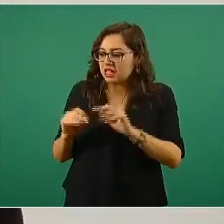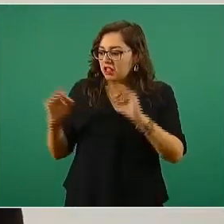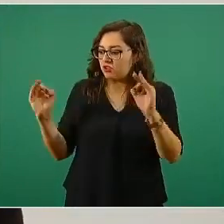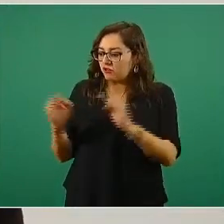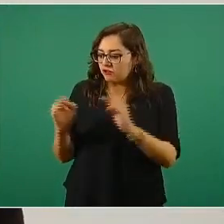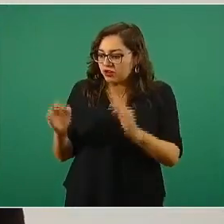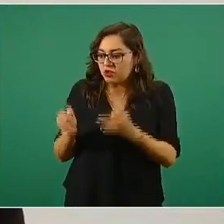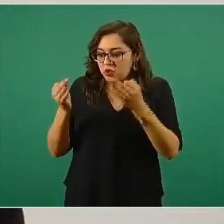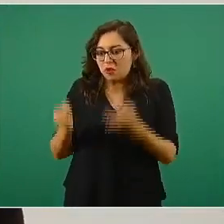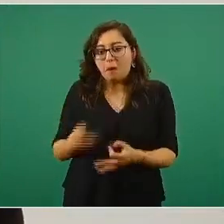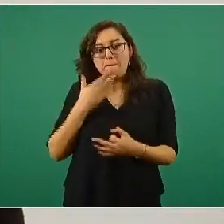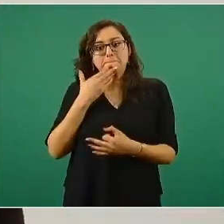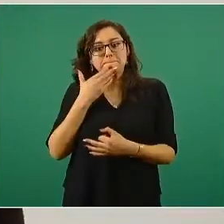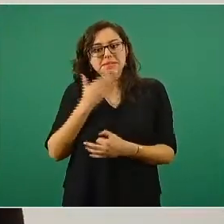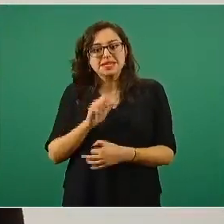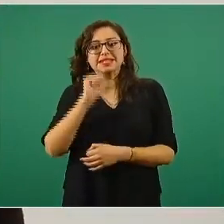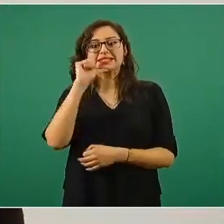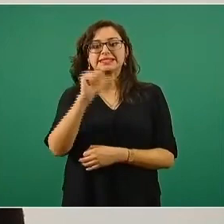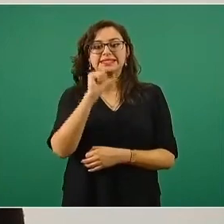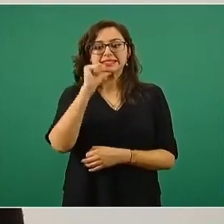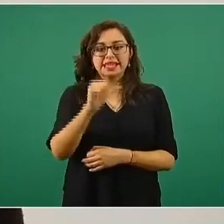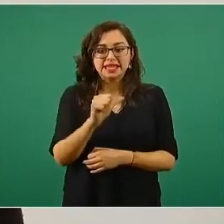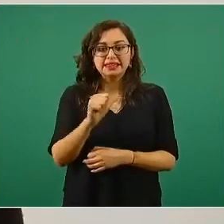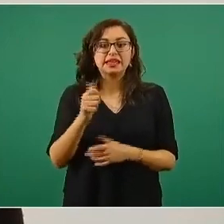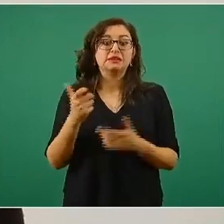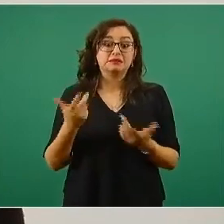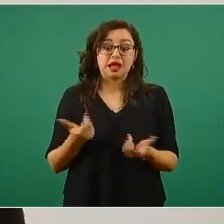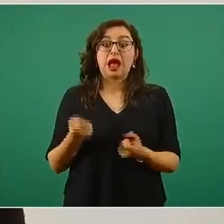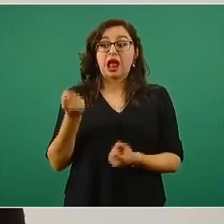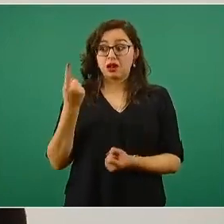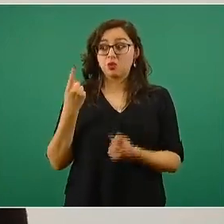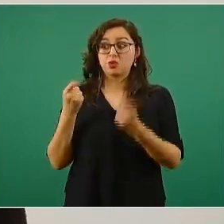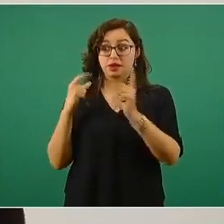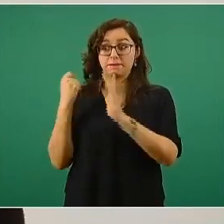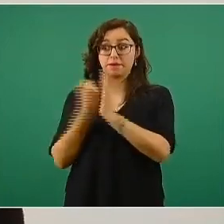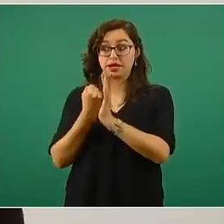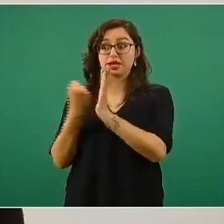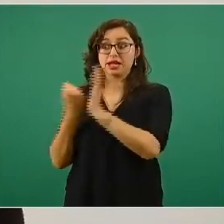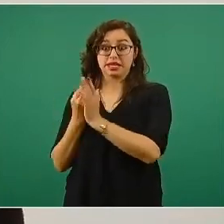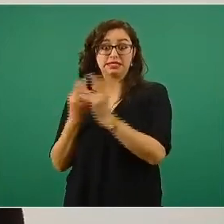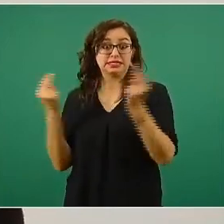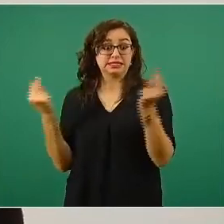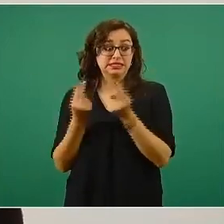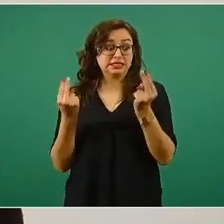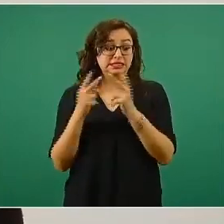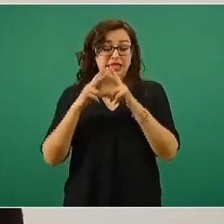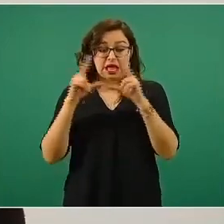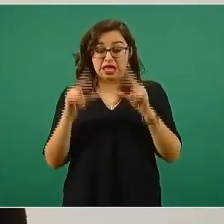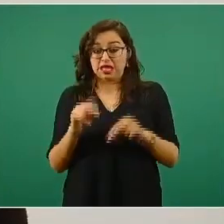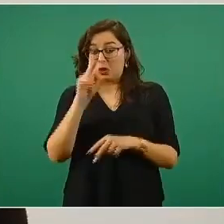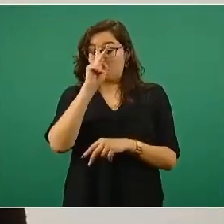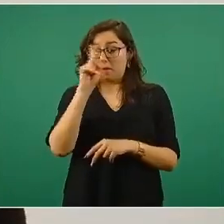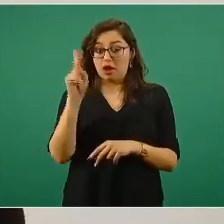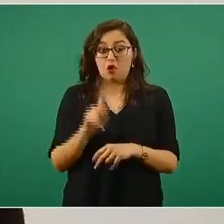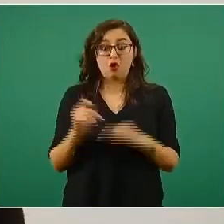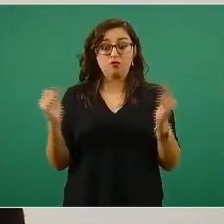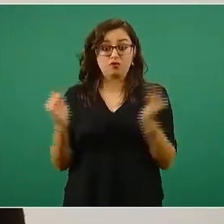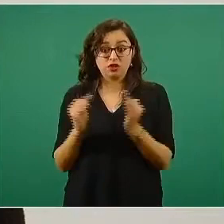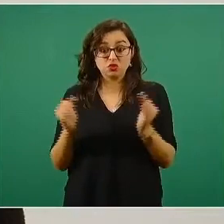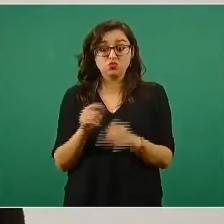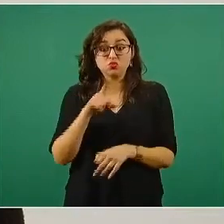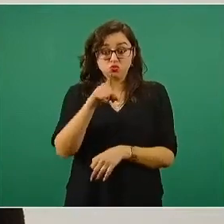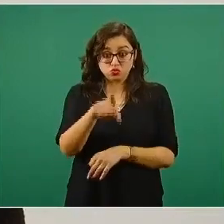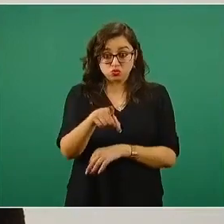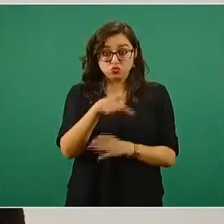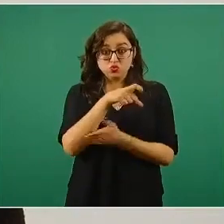sobre todo algunas de ellas el tema de ultracongelación, y que por lo tanto usted de adquirirla y